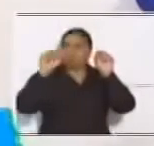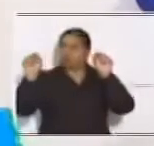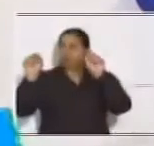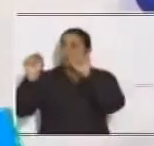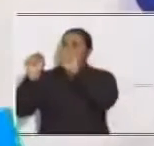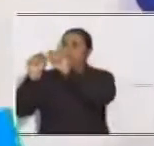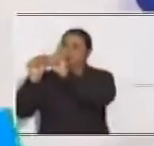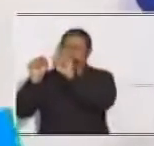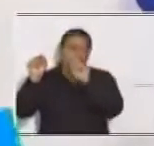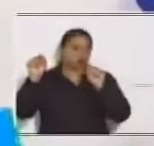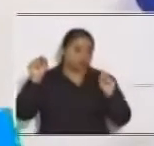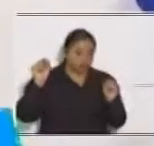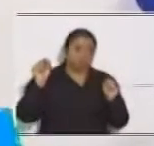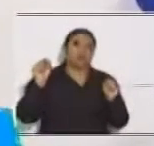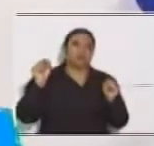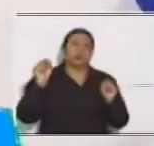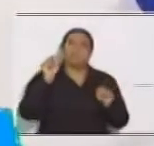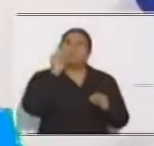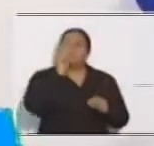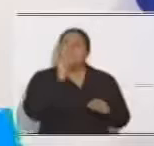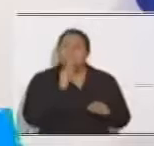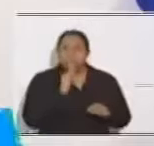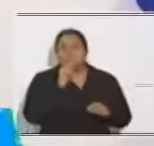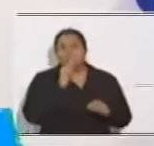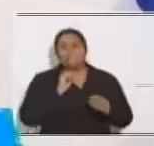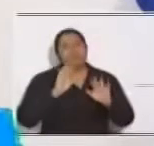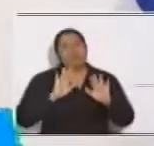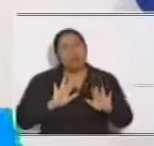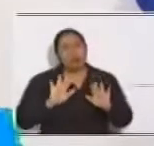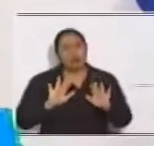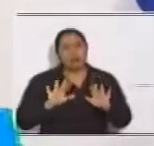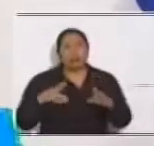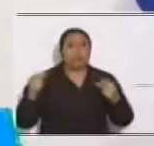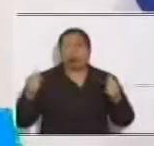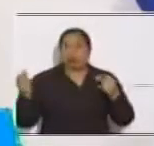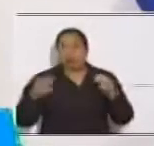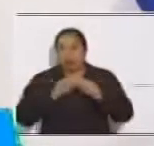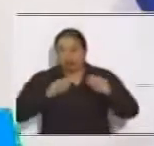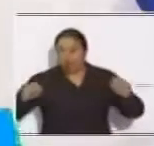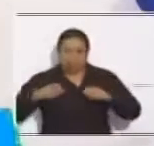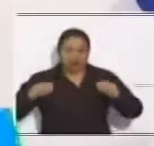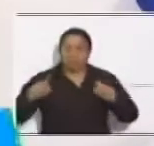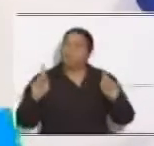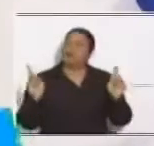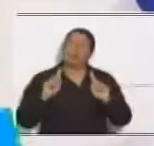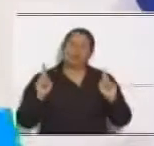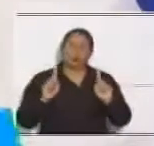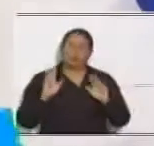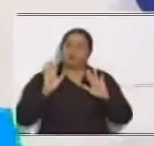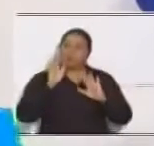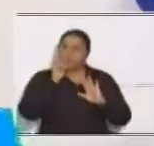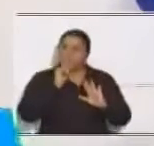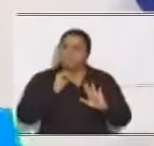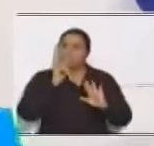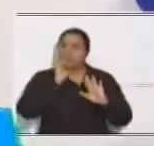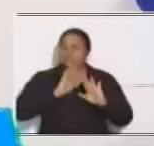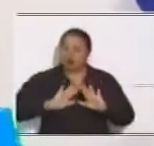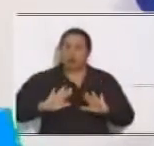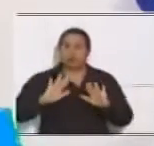Otra vez, háganlo con paciencia, no hace falta que lo forcen, ¿sí? Lo que queremos es la idea.